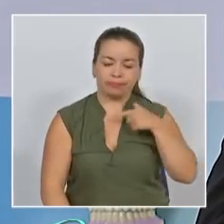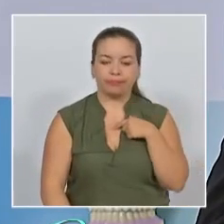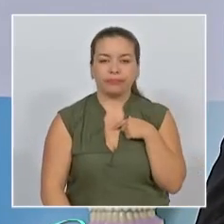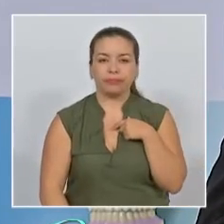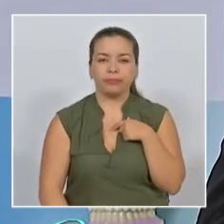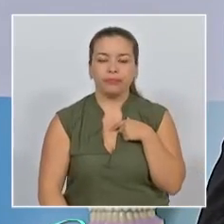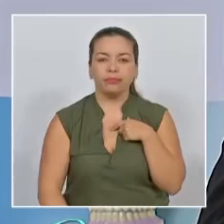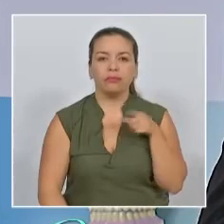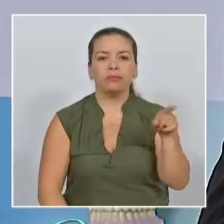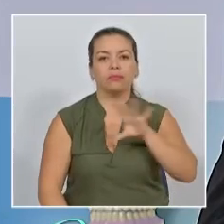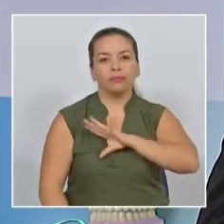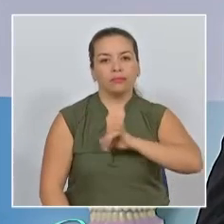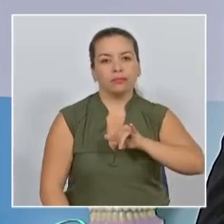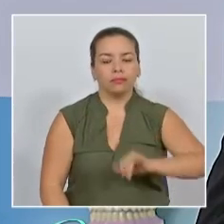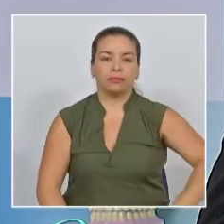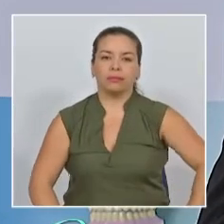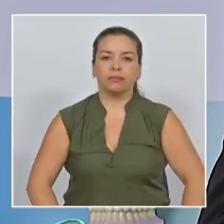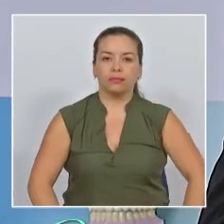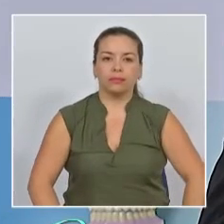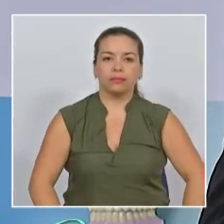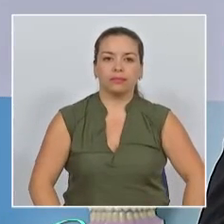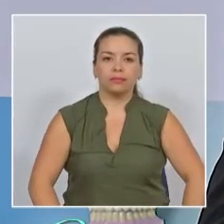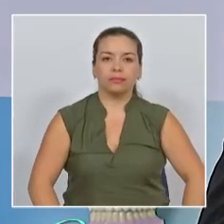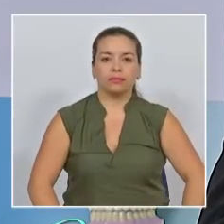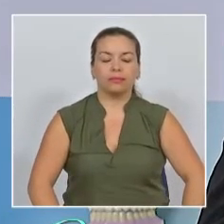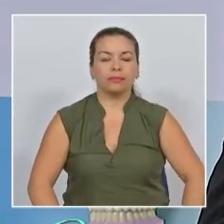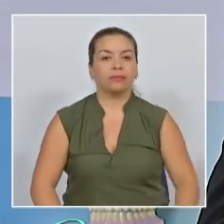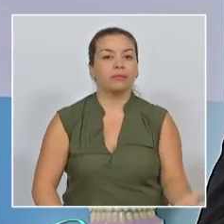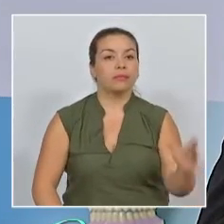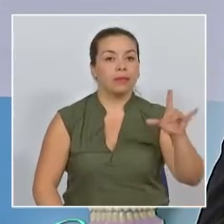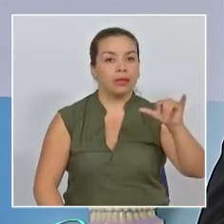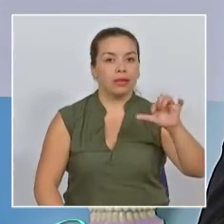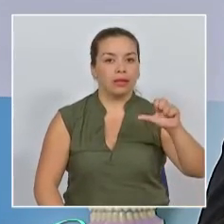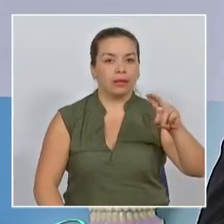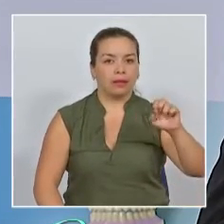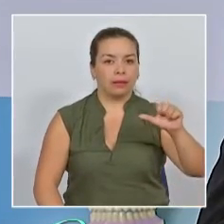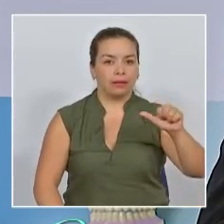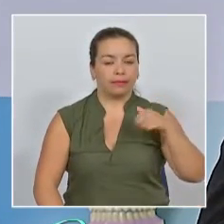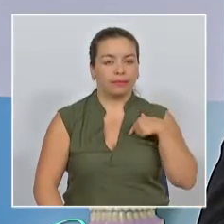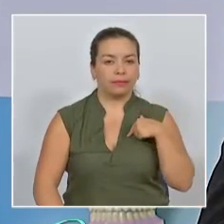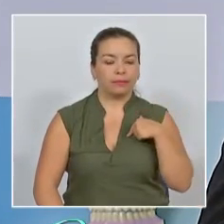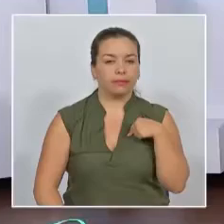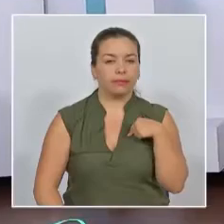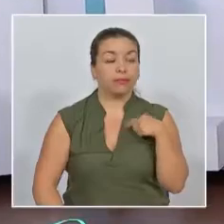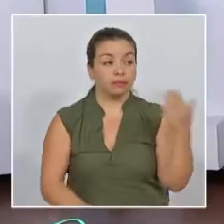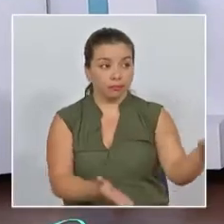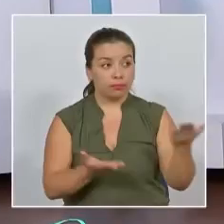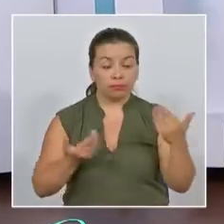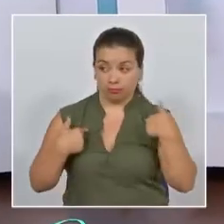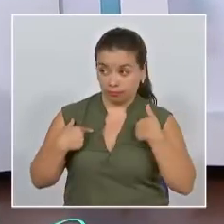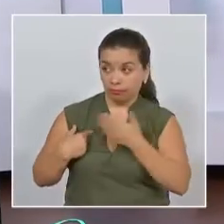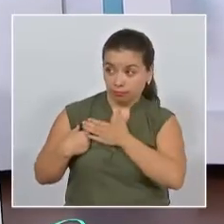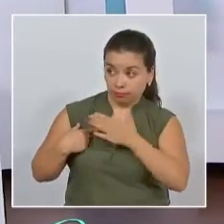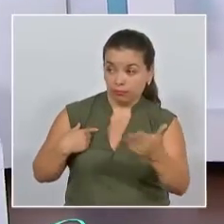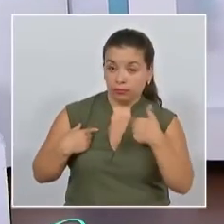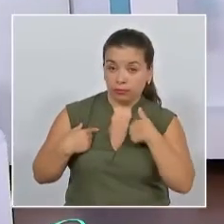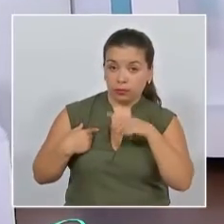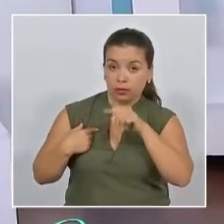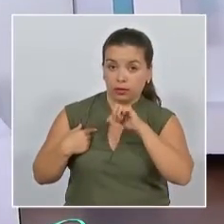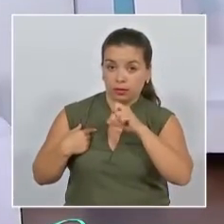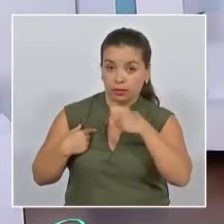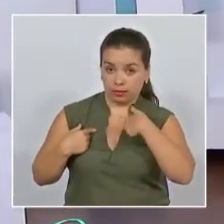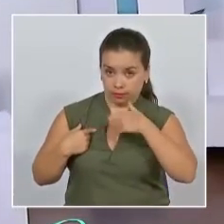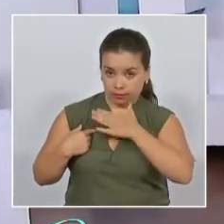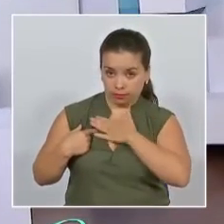018-127-222, en Cali. Está Liliana. Doctor Rojas, adelante, Liliana. Yo tengo Mi nombre es Eliana Figueroa, yo soy de